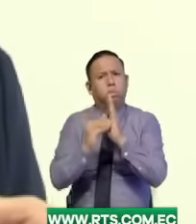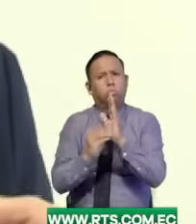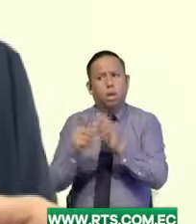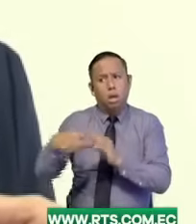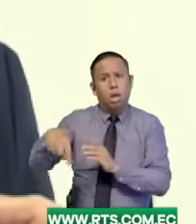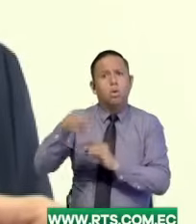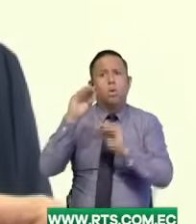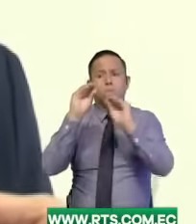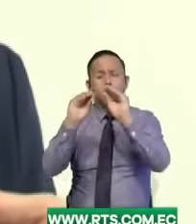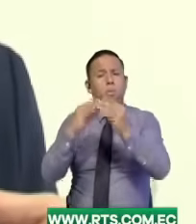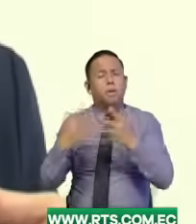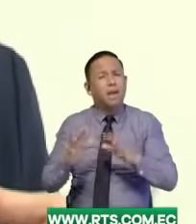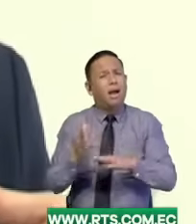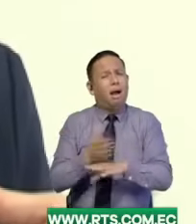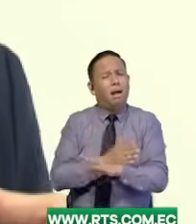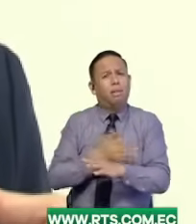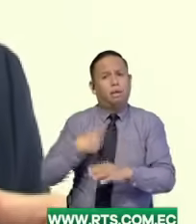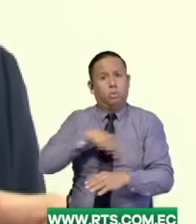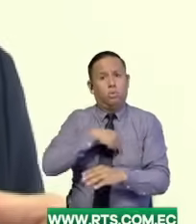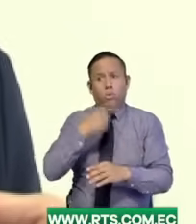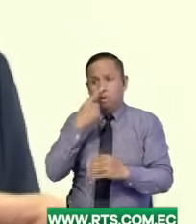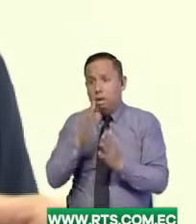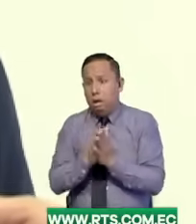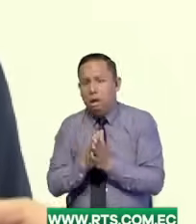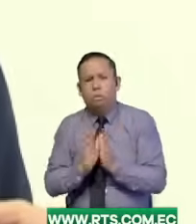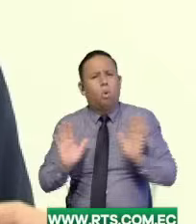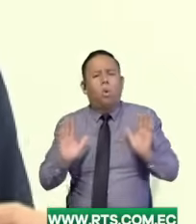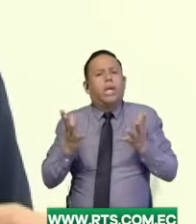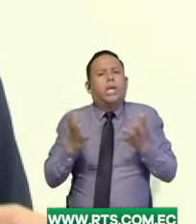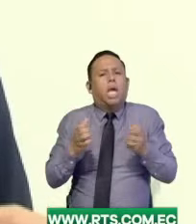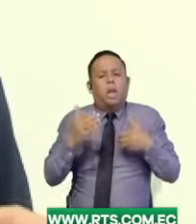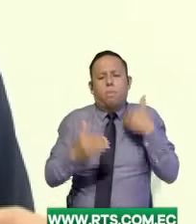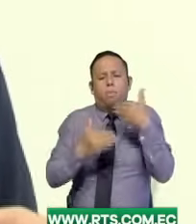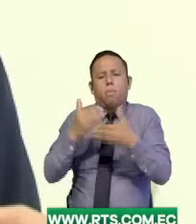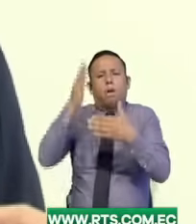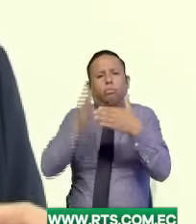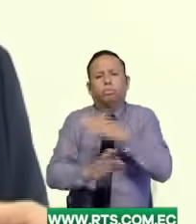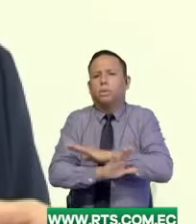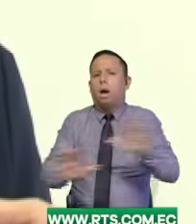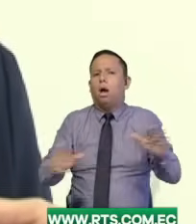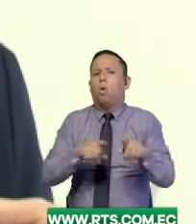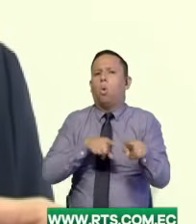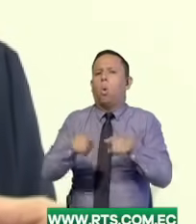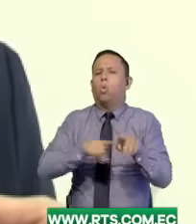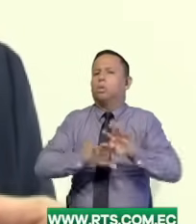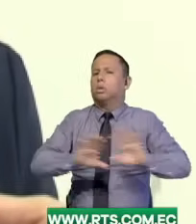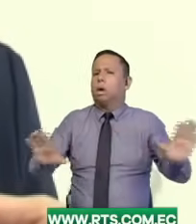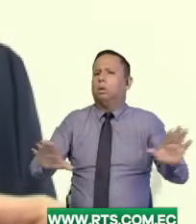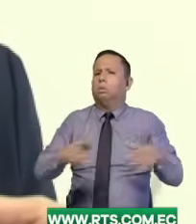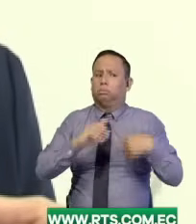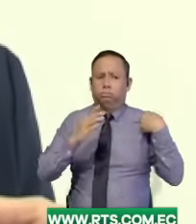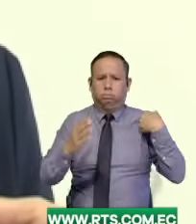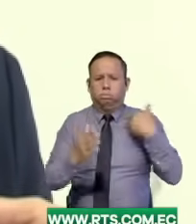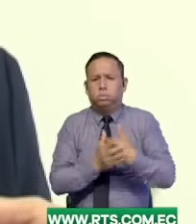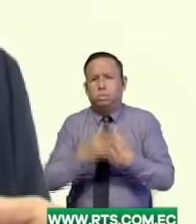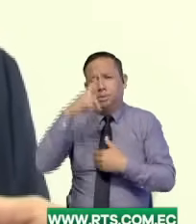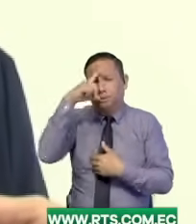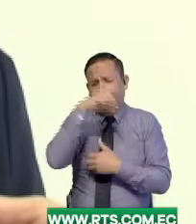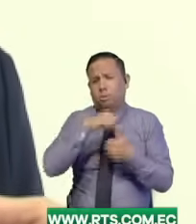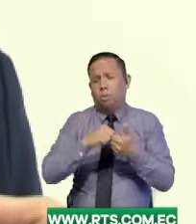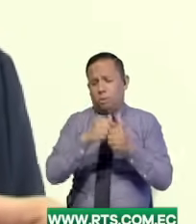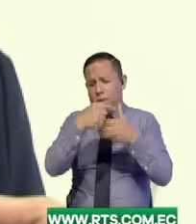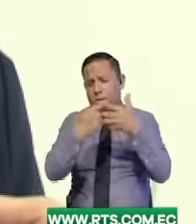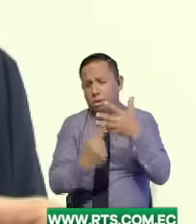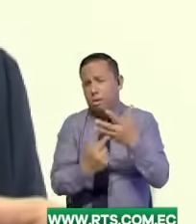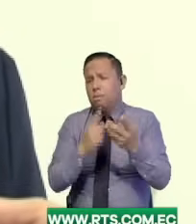mismos. Intereses nosotros no tenemos, solo queremos que por fin se acabe el concurso porque realmente ha sido bastante complicado y creo que también se